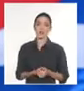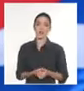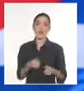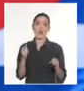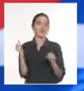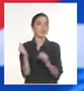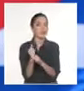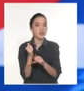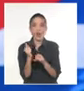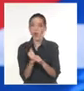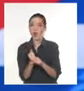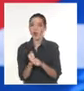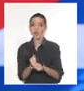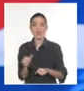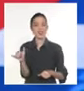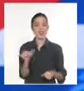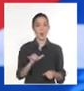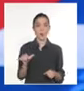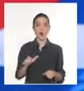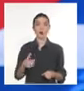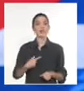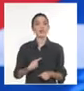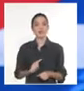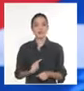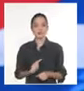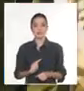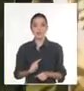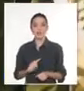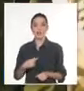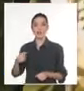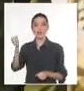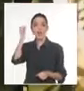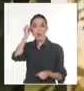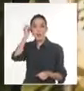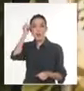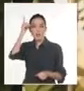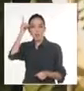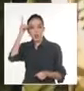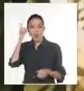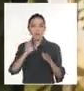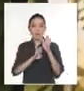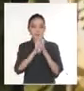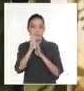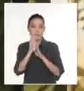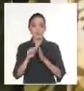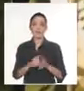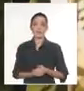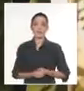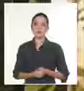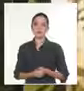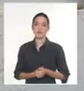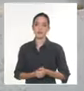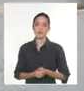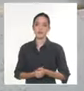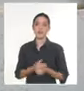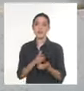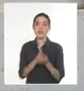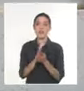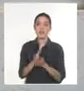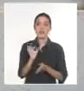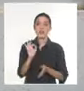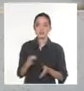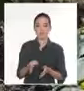ideas, para que el país crezca y vaya hacia adelante. Si él sigue así, puede ser algo que pueda ayudarnos a avanzar.